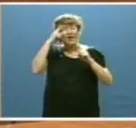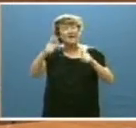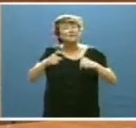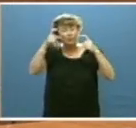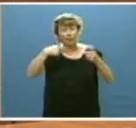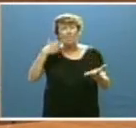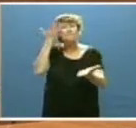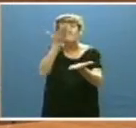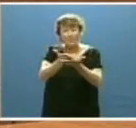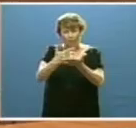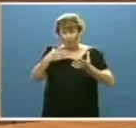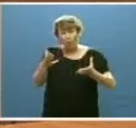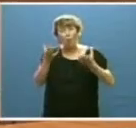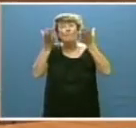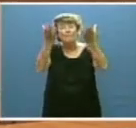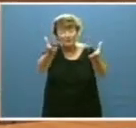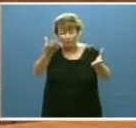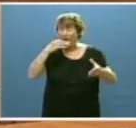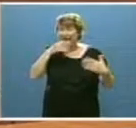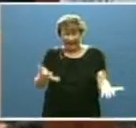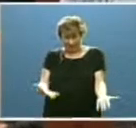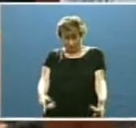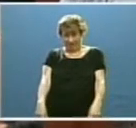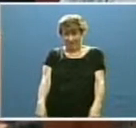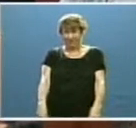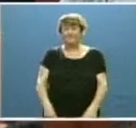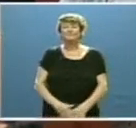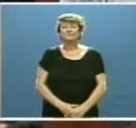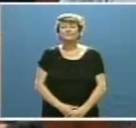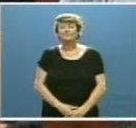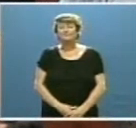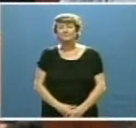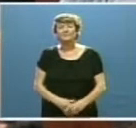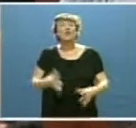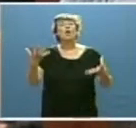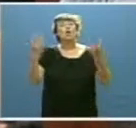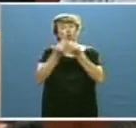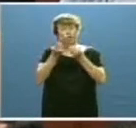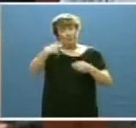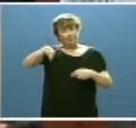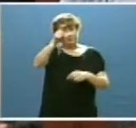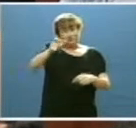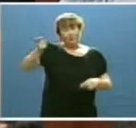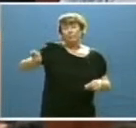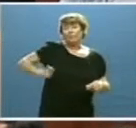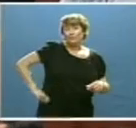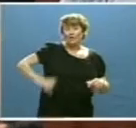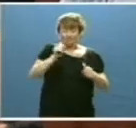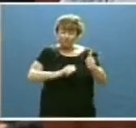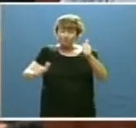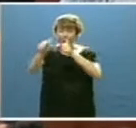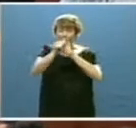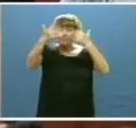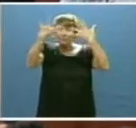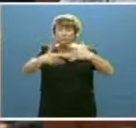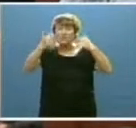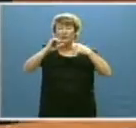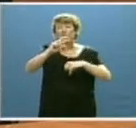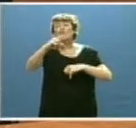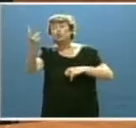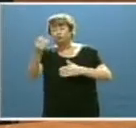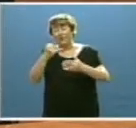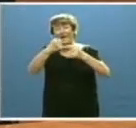y ofrezco desde este mismo momento junto a los profesionales y a la prioridad presupuestaria otras dos